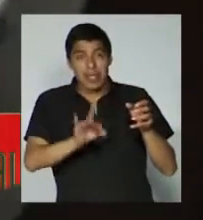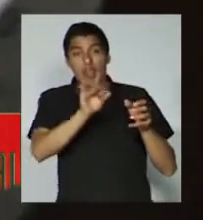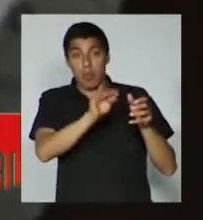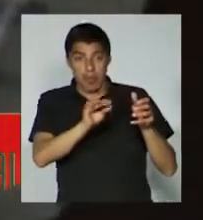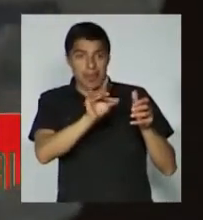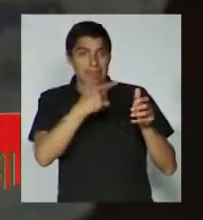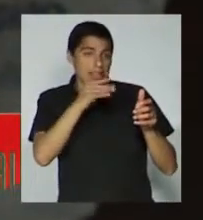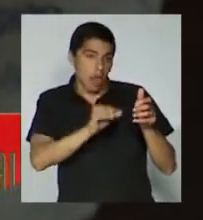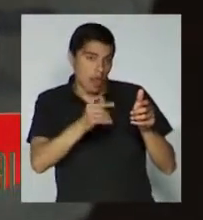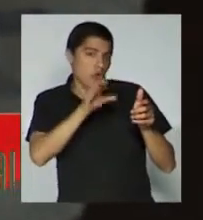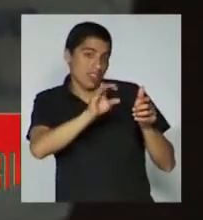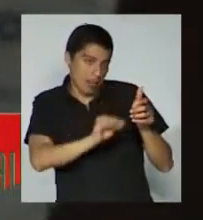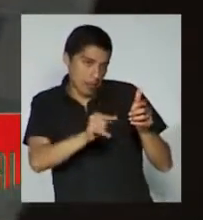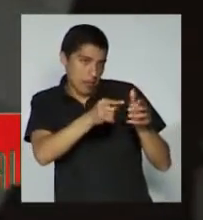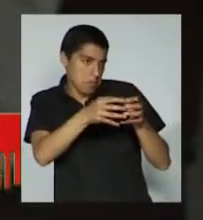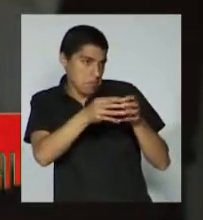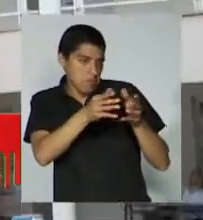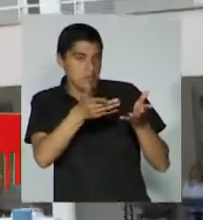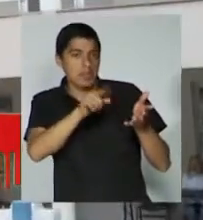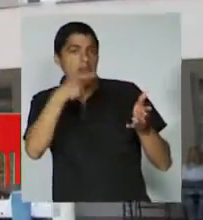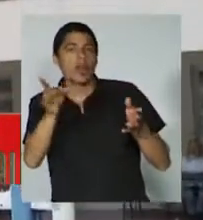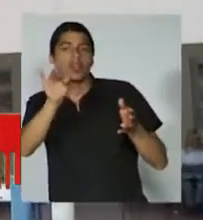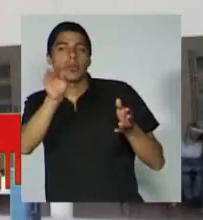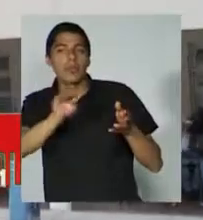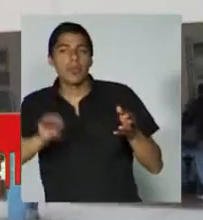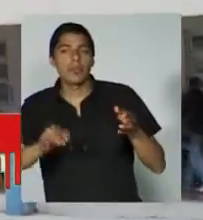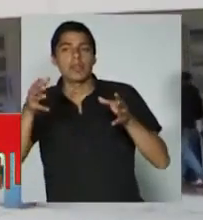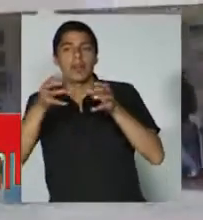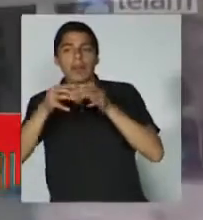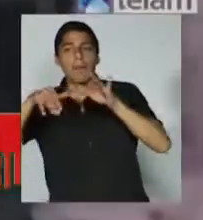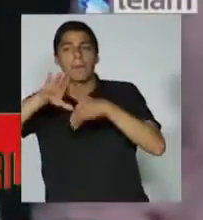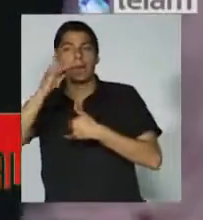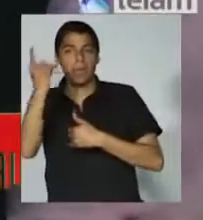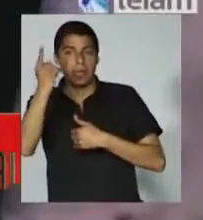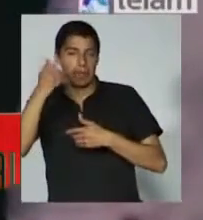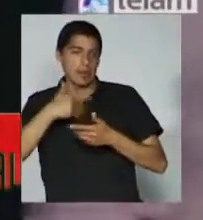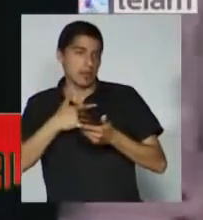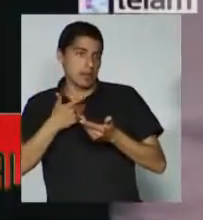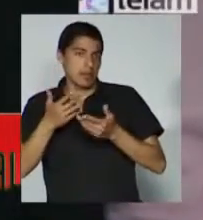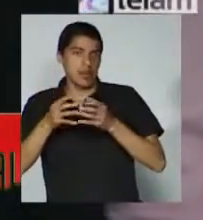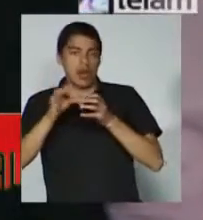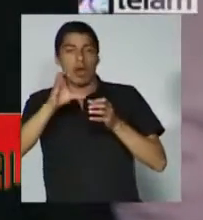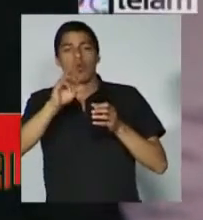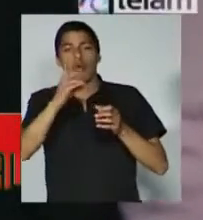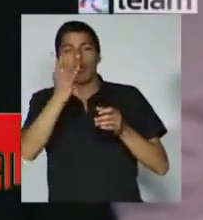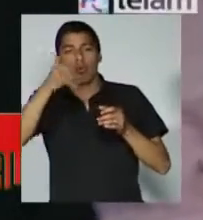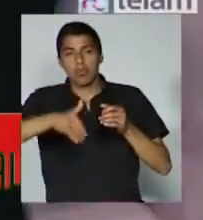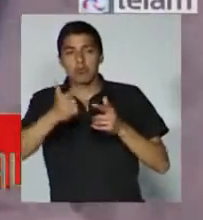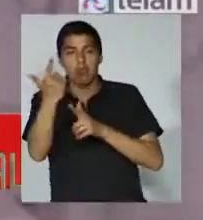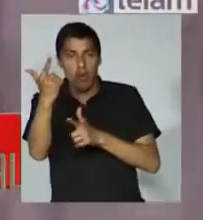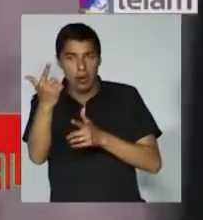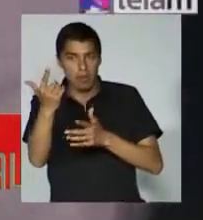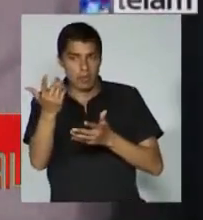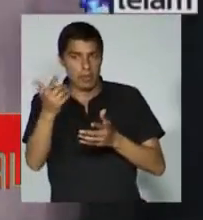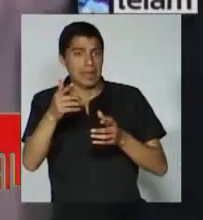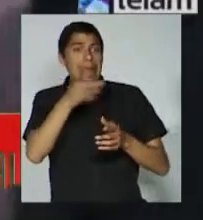mayoría propia, y en diputados queda primera mayoría Frente para la Victoria, no tiene mayoría propia, no tiene quórum, pero podría, no hay